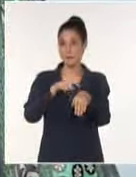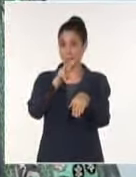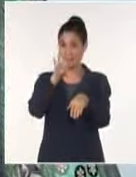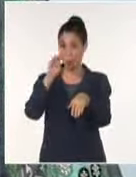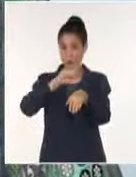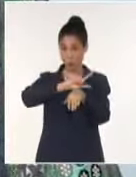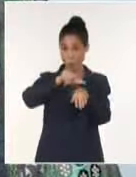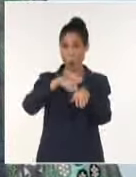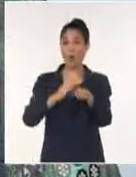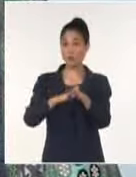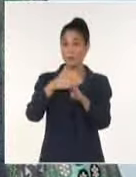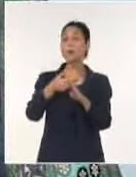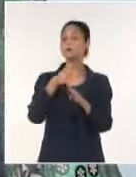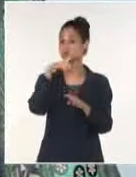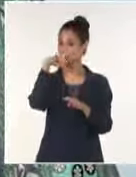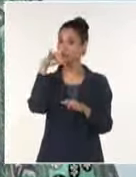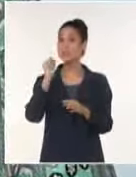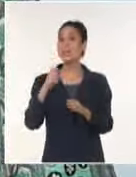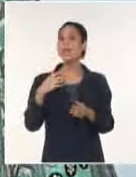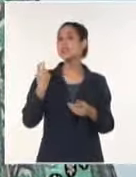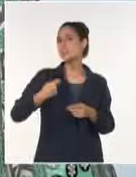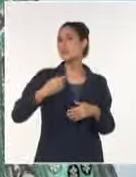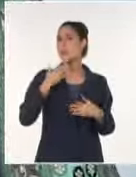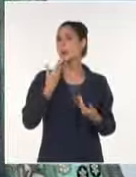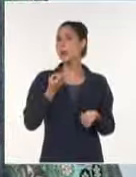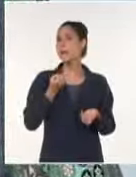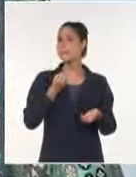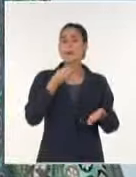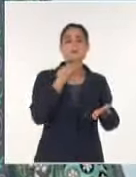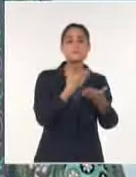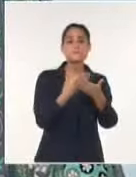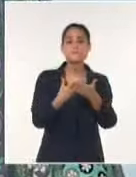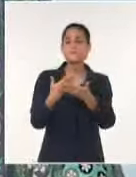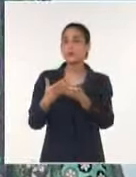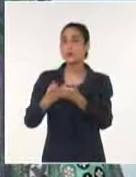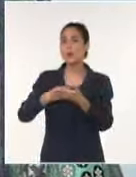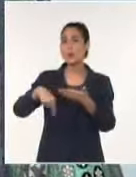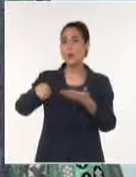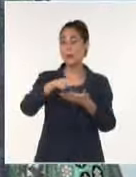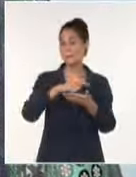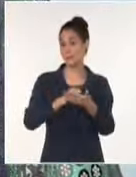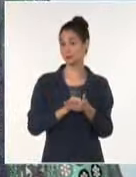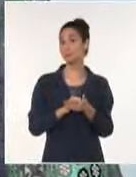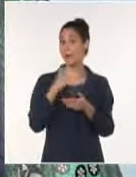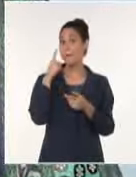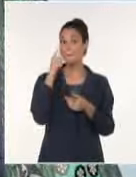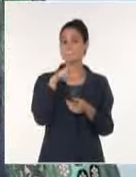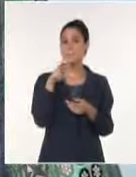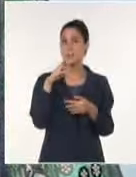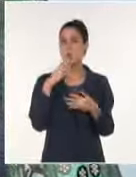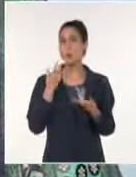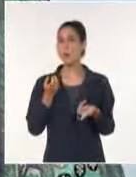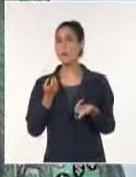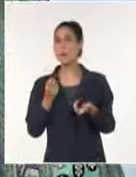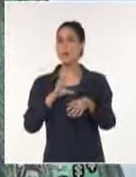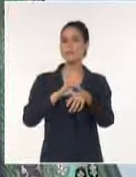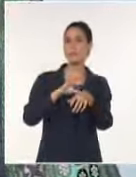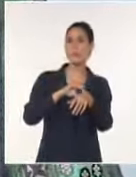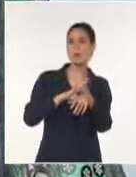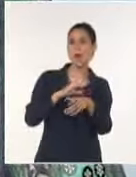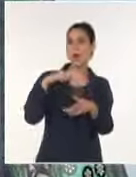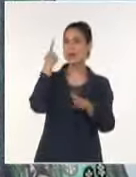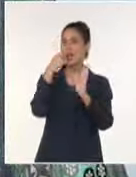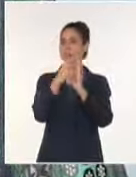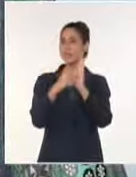que hacerse una prueba donde se descarte que no es dengue. Por lo tanto, yo diría que en los 6 primeros